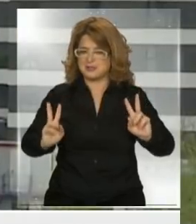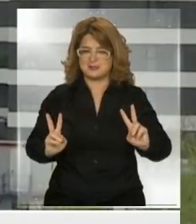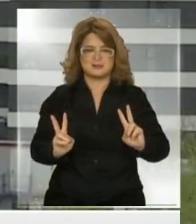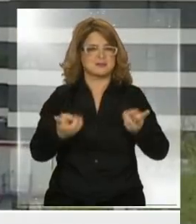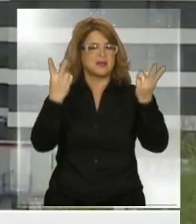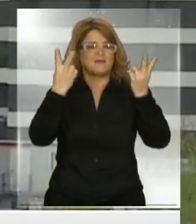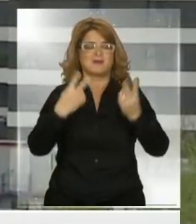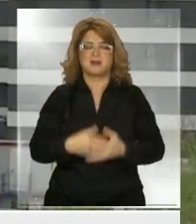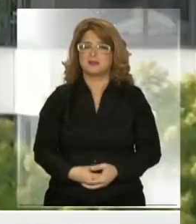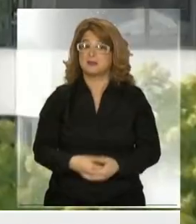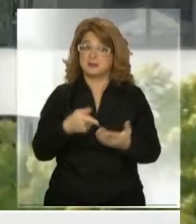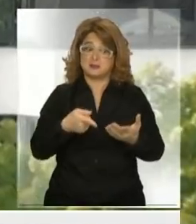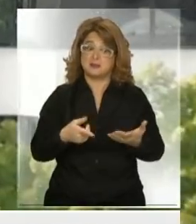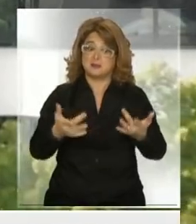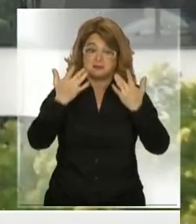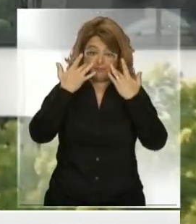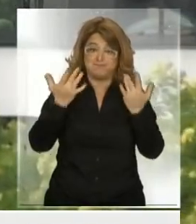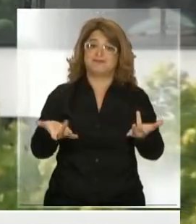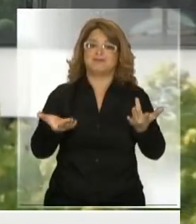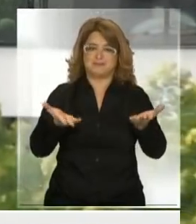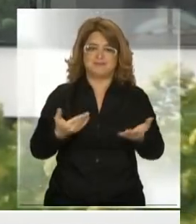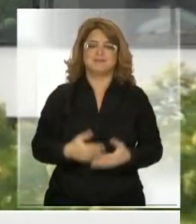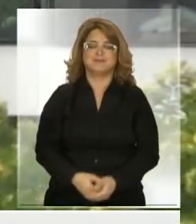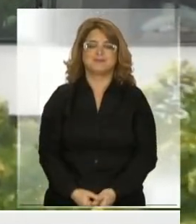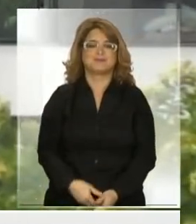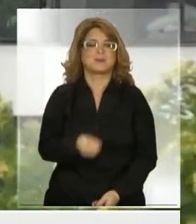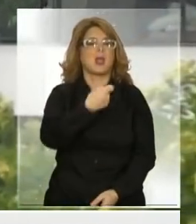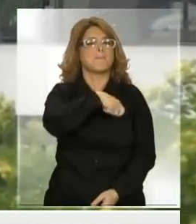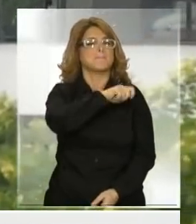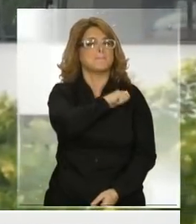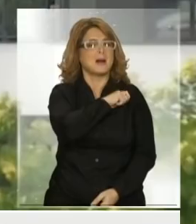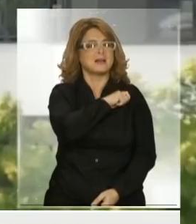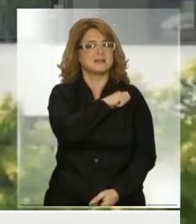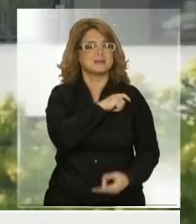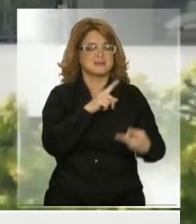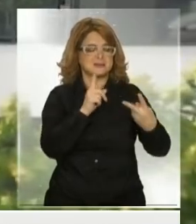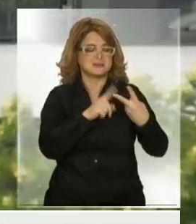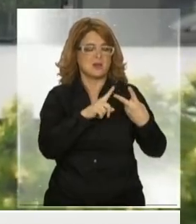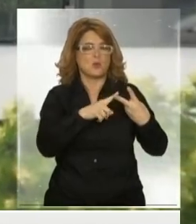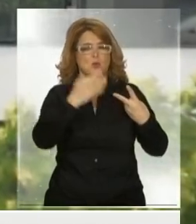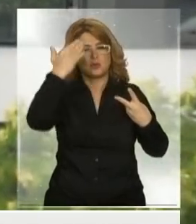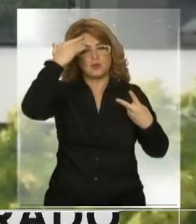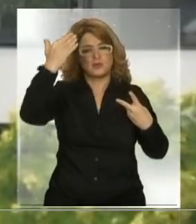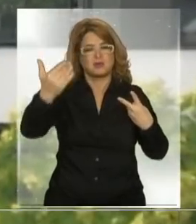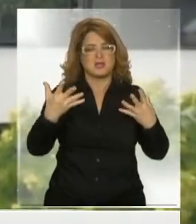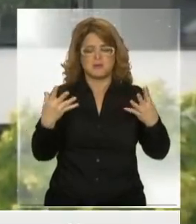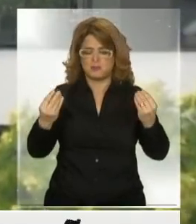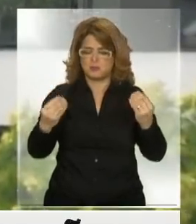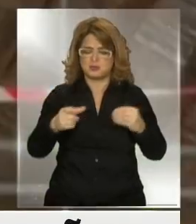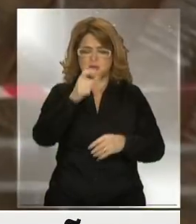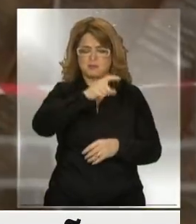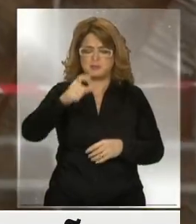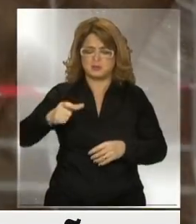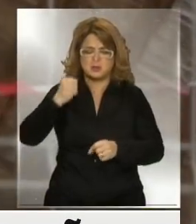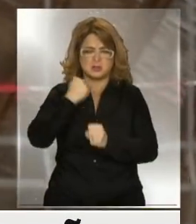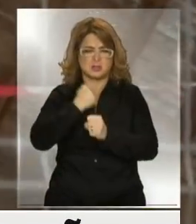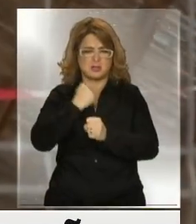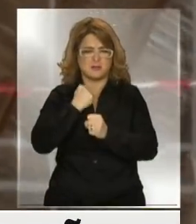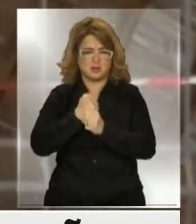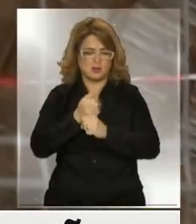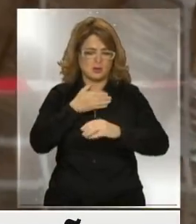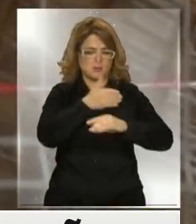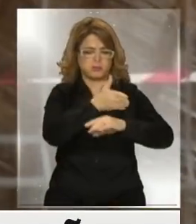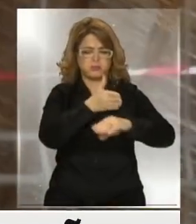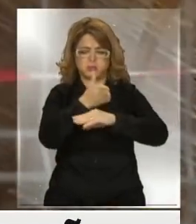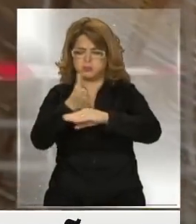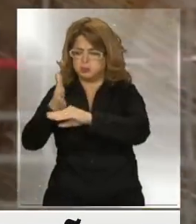Impresionante testimonio. Los invito a ir ahora a España. Claro, porque por segundo día consecutivo, miles de trabajadores se reincorporaron a sus